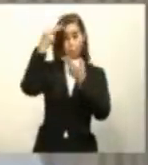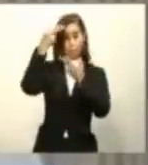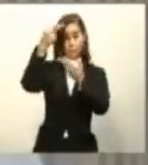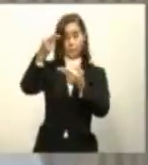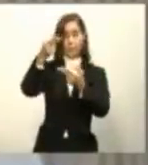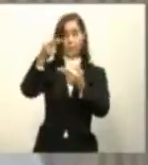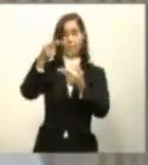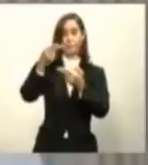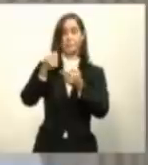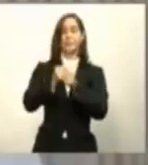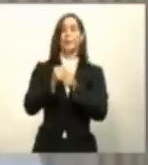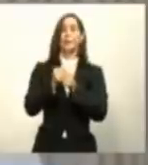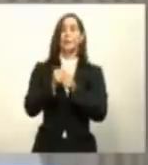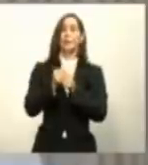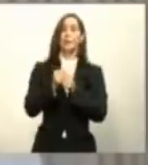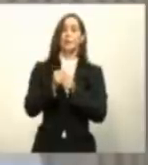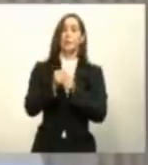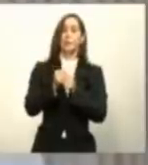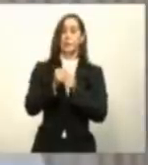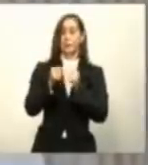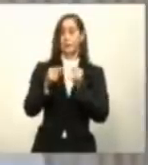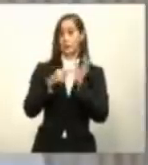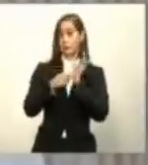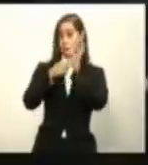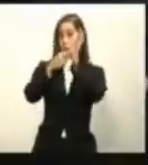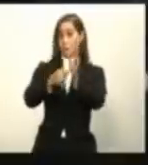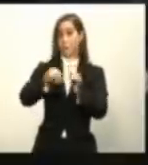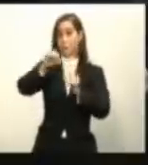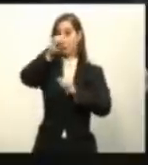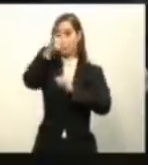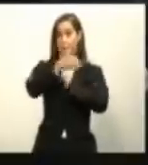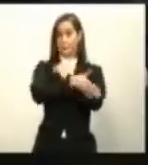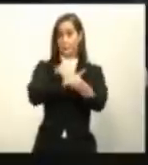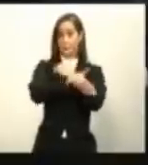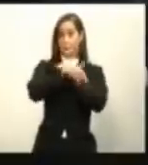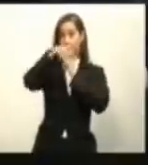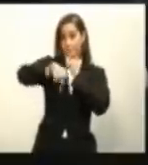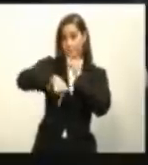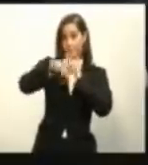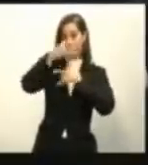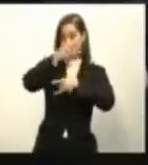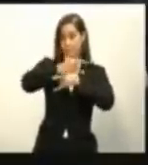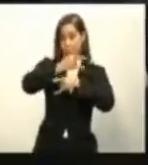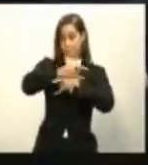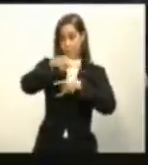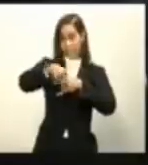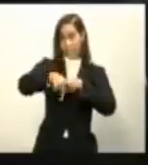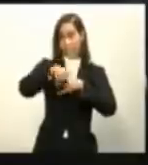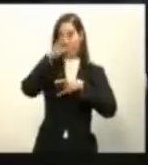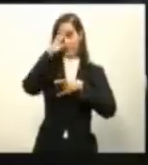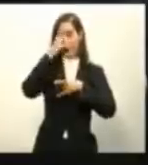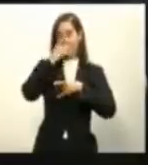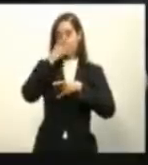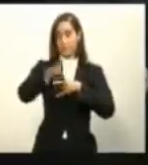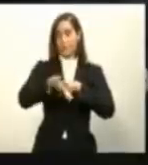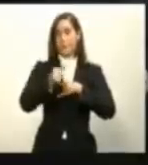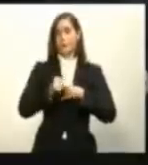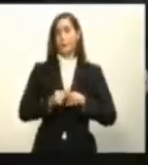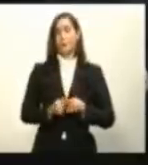Excelentísimo señor Smith Agustín, embajador extraordinario y plenipotenciario de Haití, acreditado en el país.